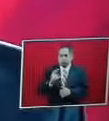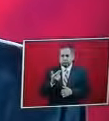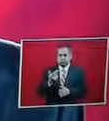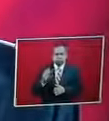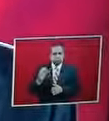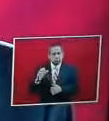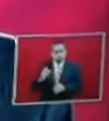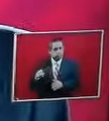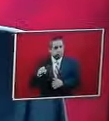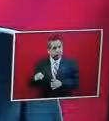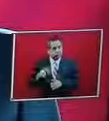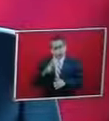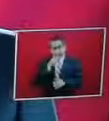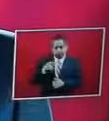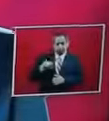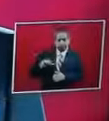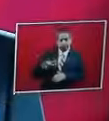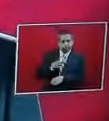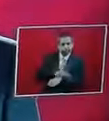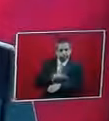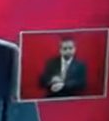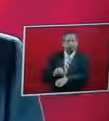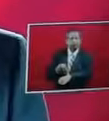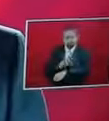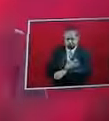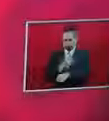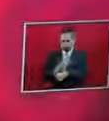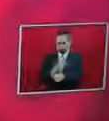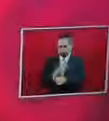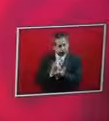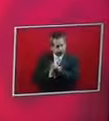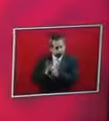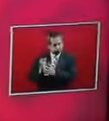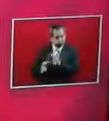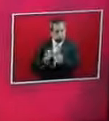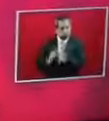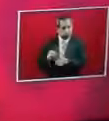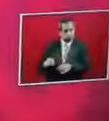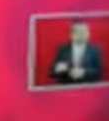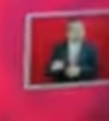un hombre honesto, íntegro,